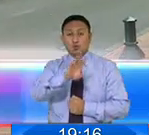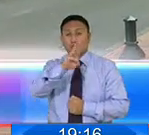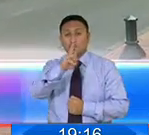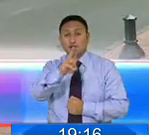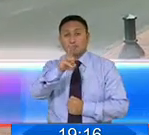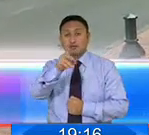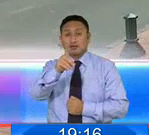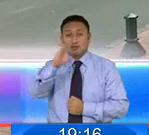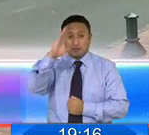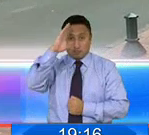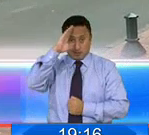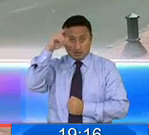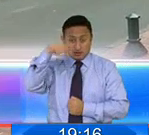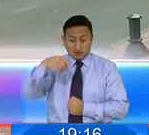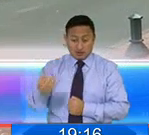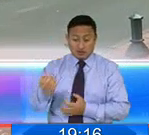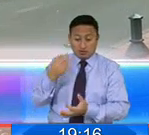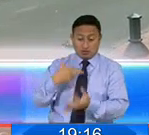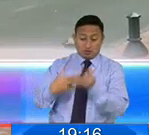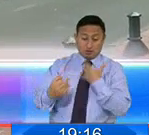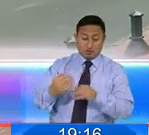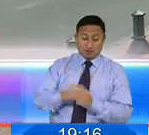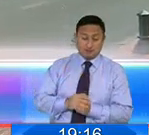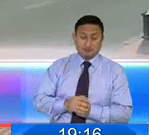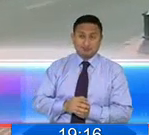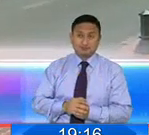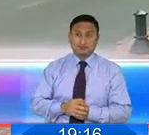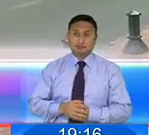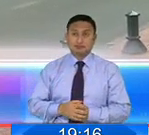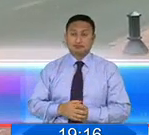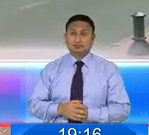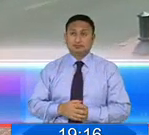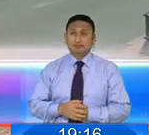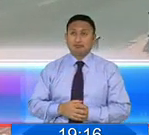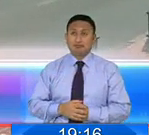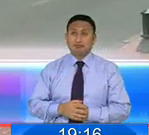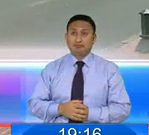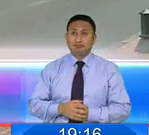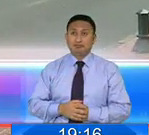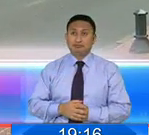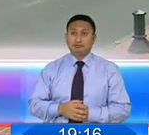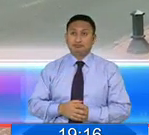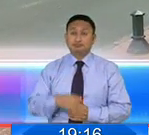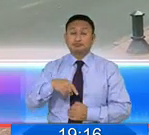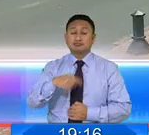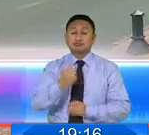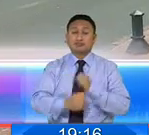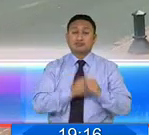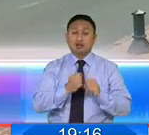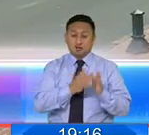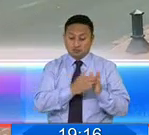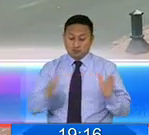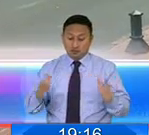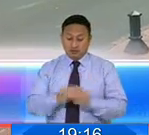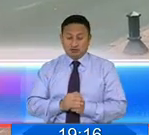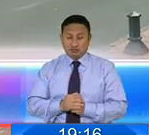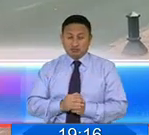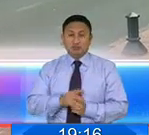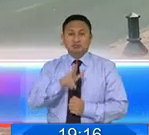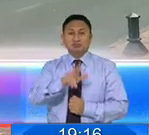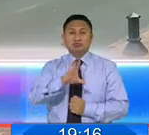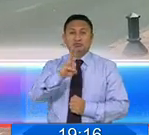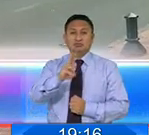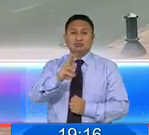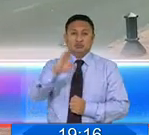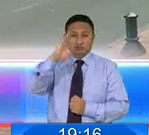346 agentes contagiados de un total de 1.332. De lo que va del año, se han contagiado